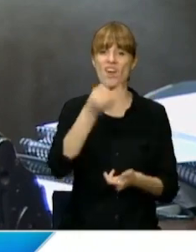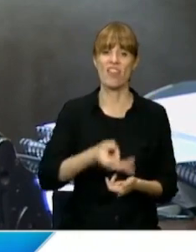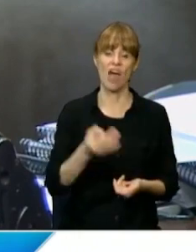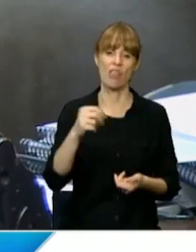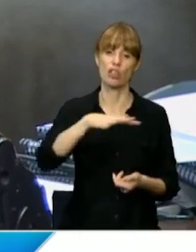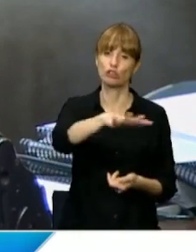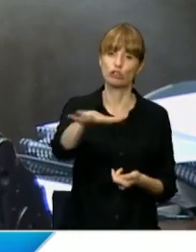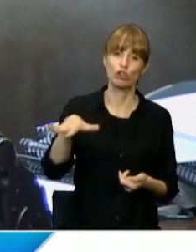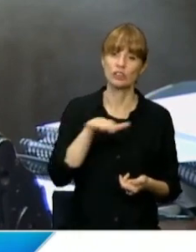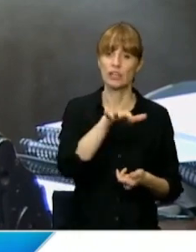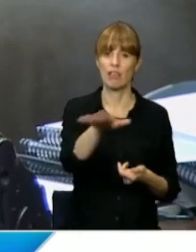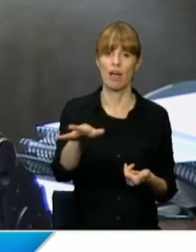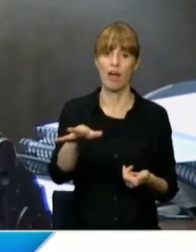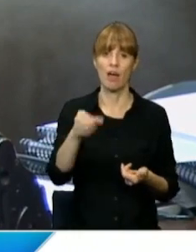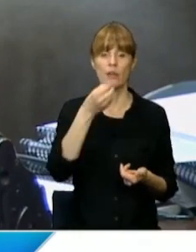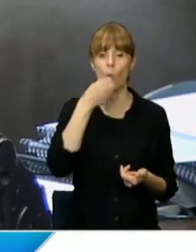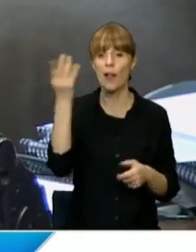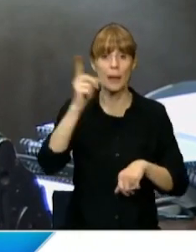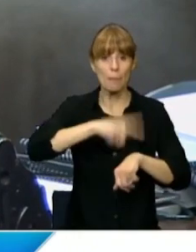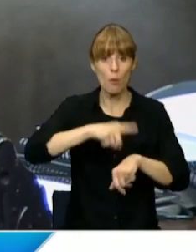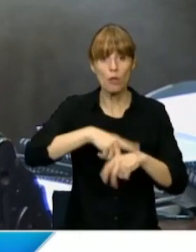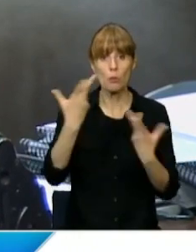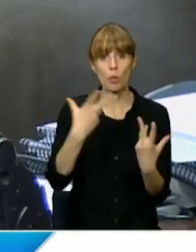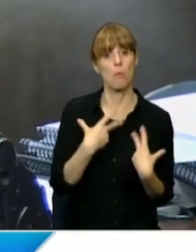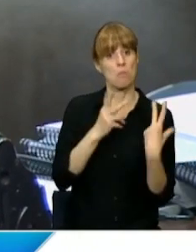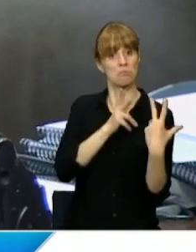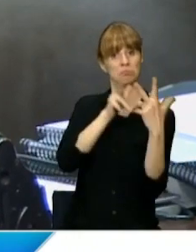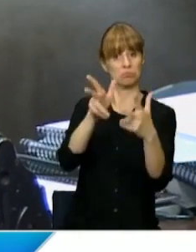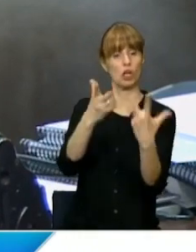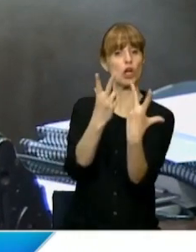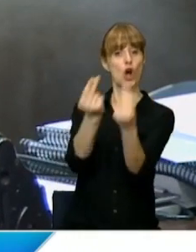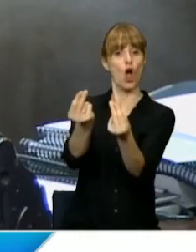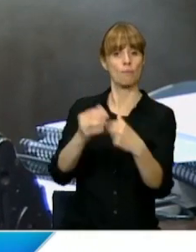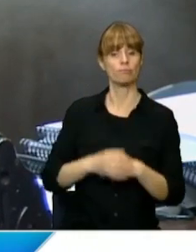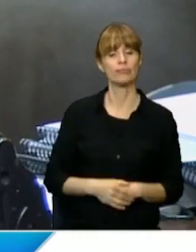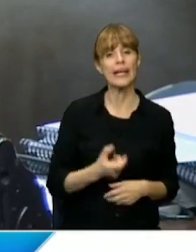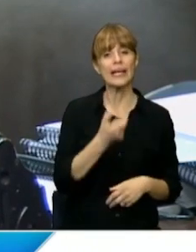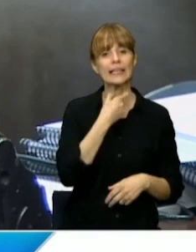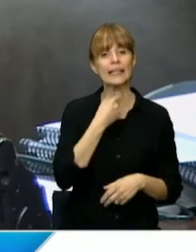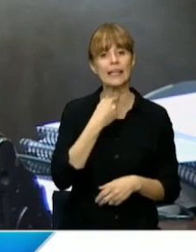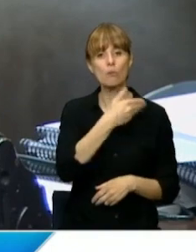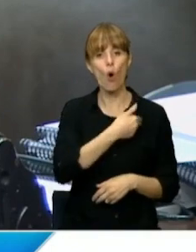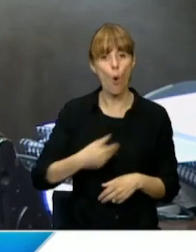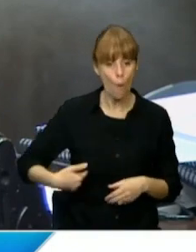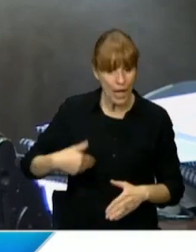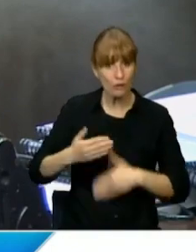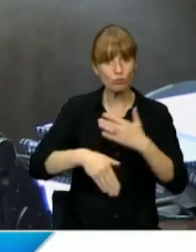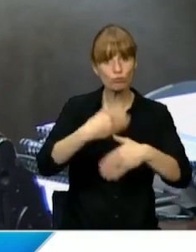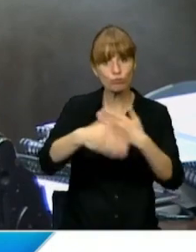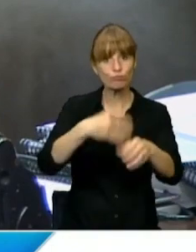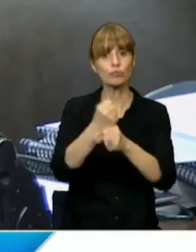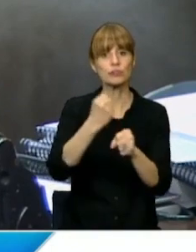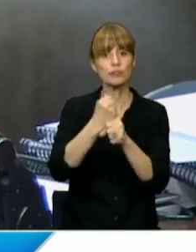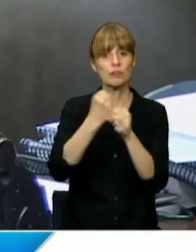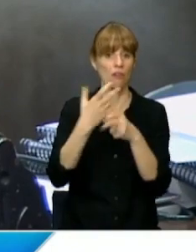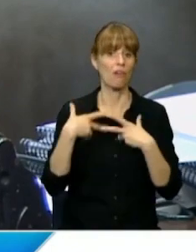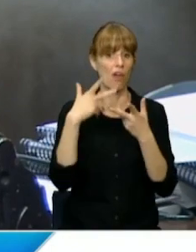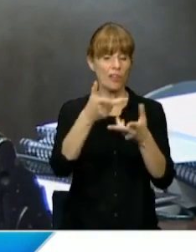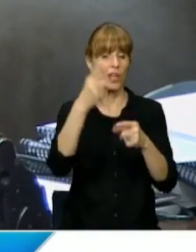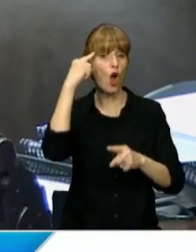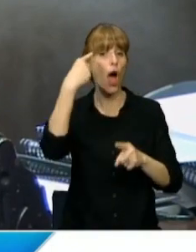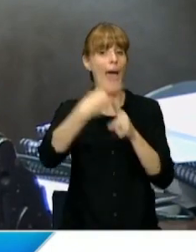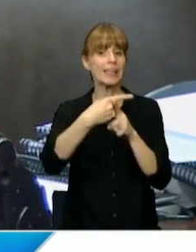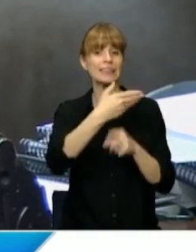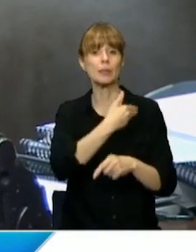Podemos en cualquier momento decirle no. Queremos que gobierne y que demuestre qué está haciendo. Lo dijo la